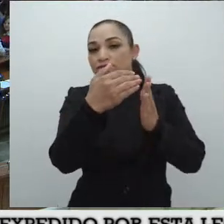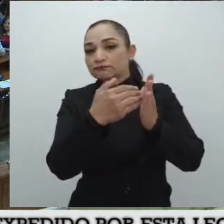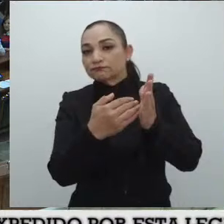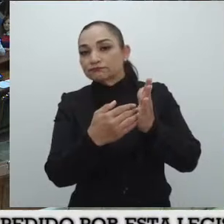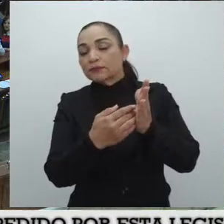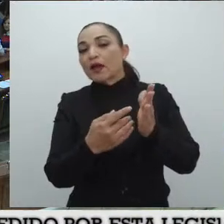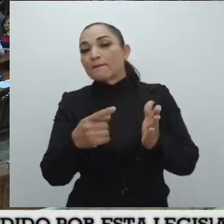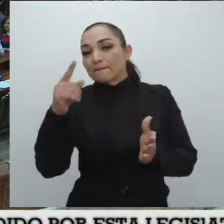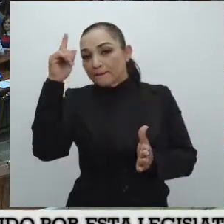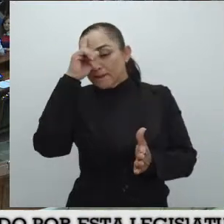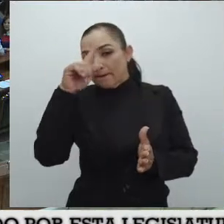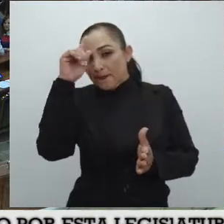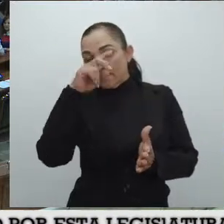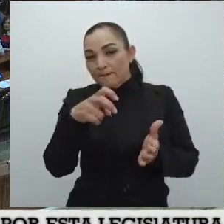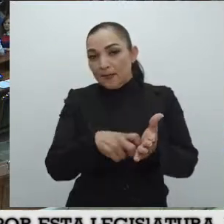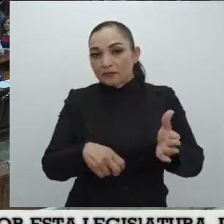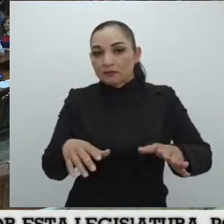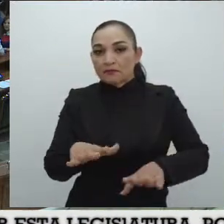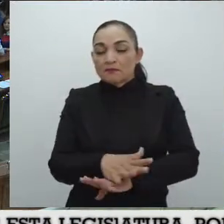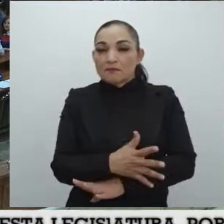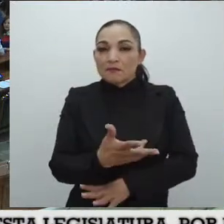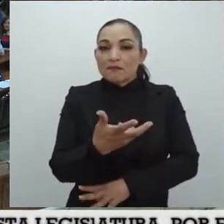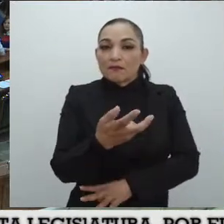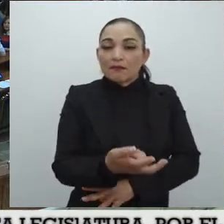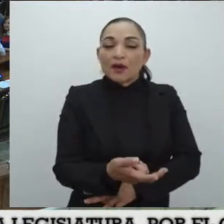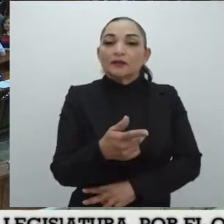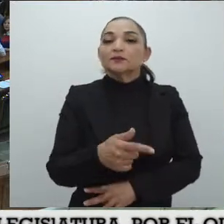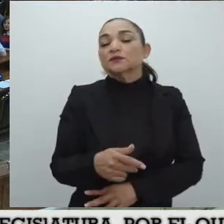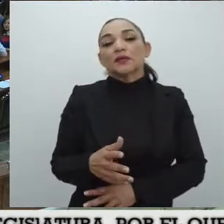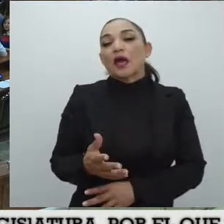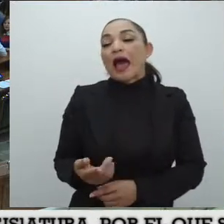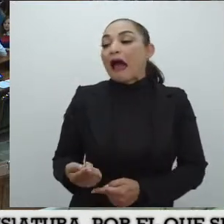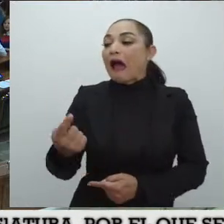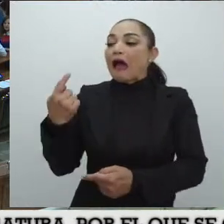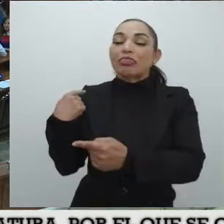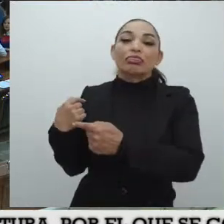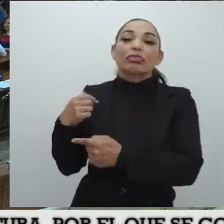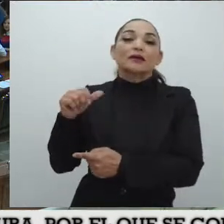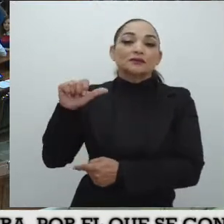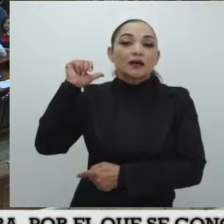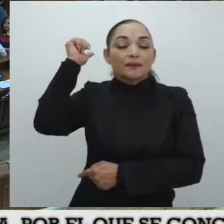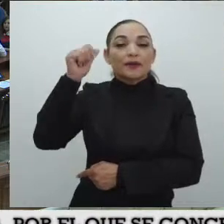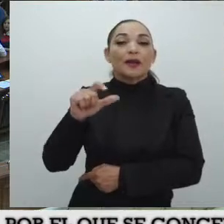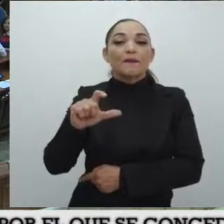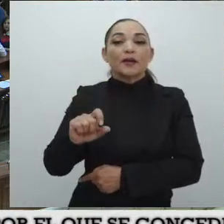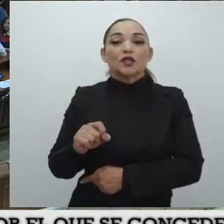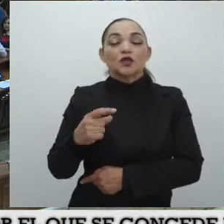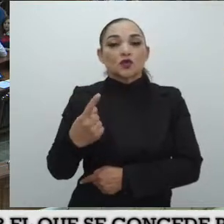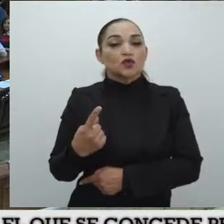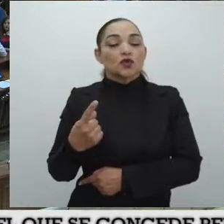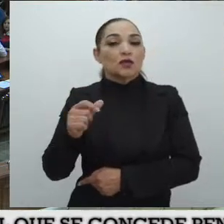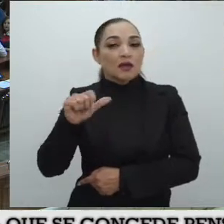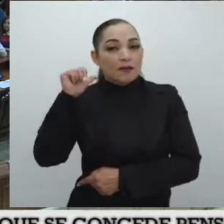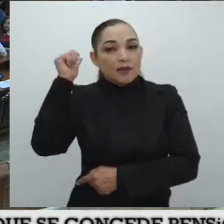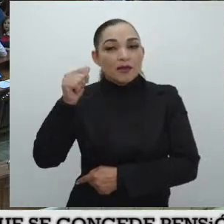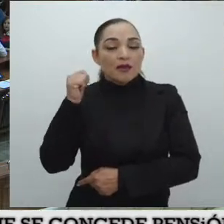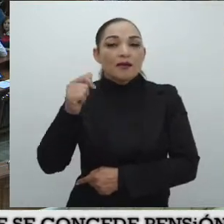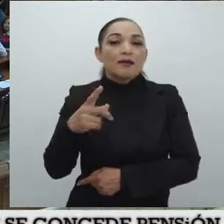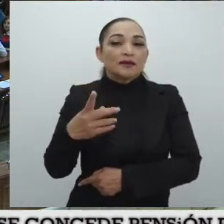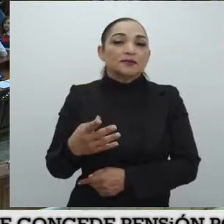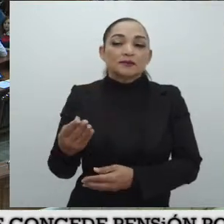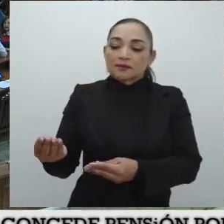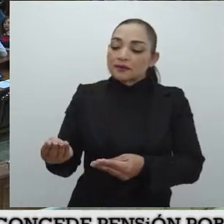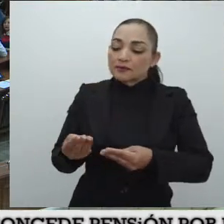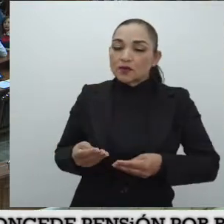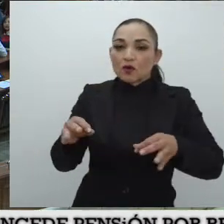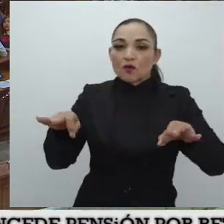hechos supervenientes totalmente desconocidos hasta el día 21 de abril de 2022. En efecto, el día mencionado se recibió un